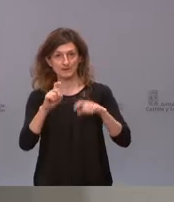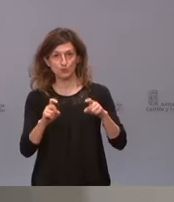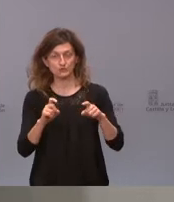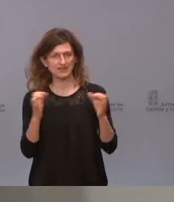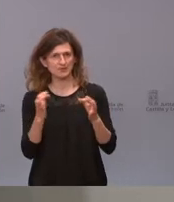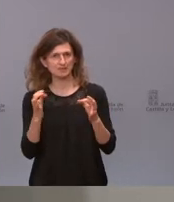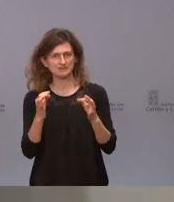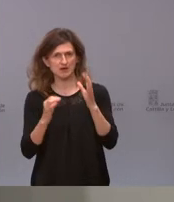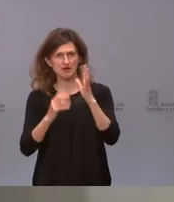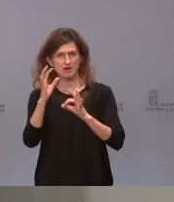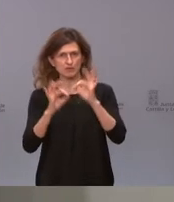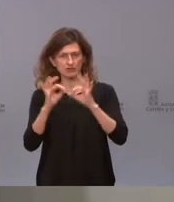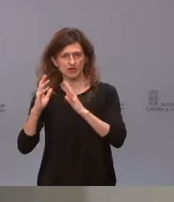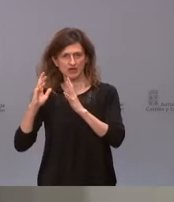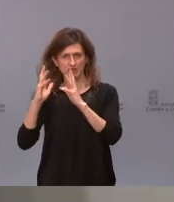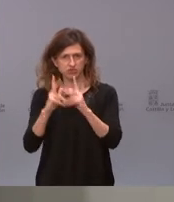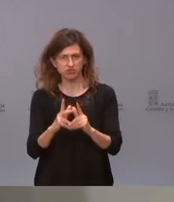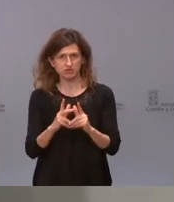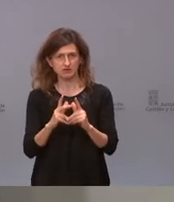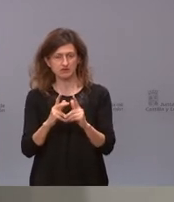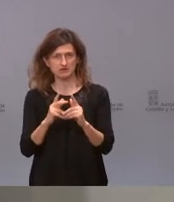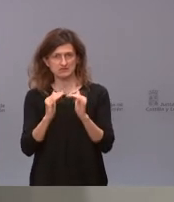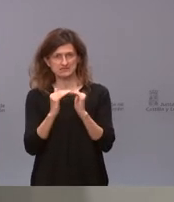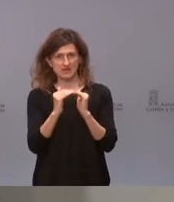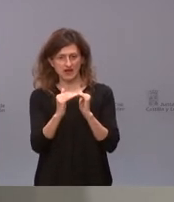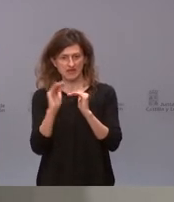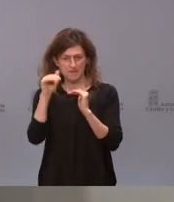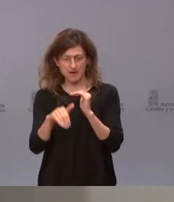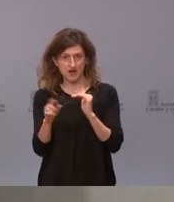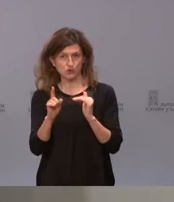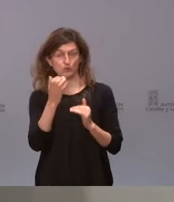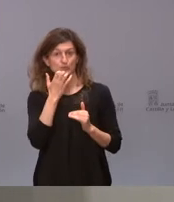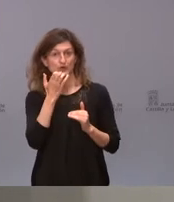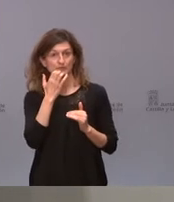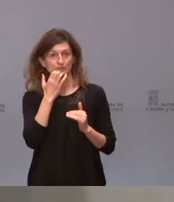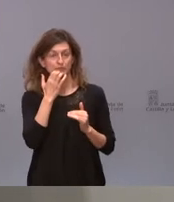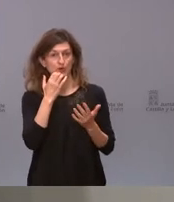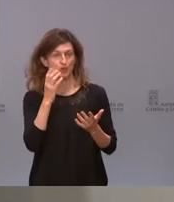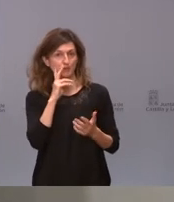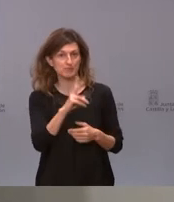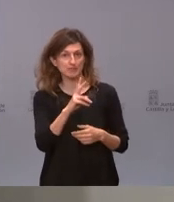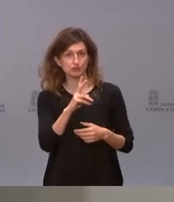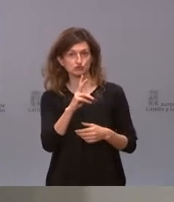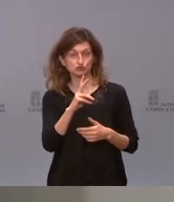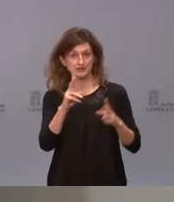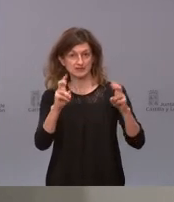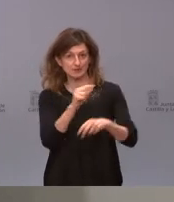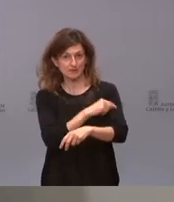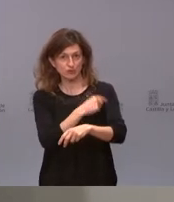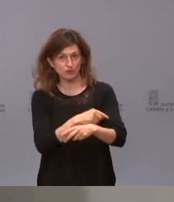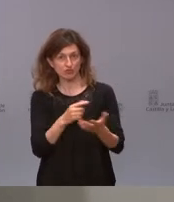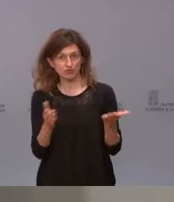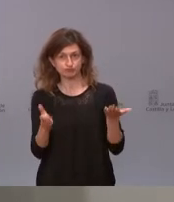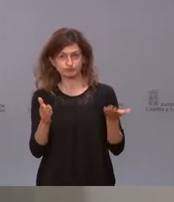siga estancada y no baje a una velocidad pues comparable con el ritmo que se está adoptando en la vacunación